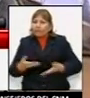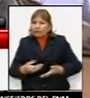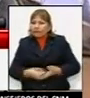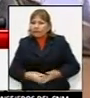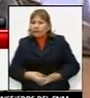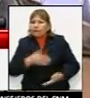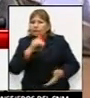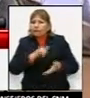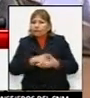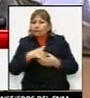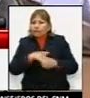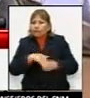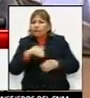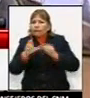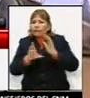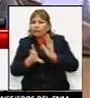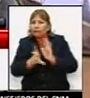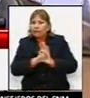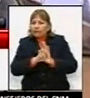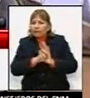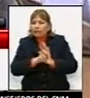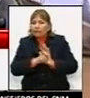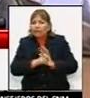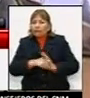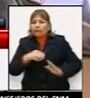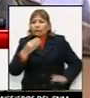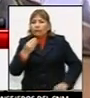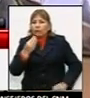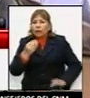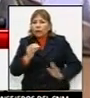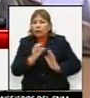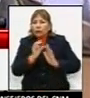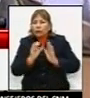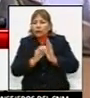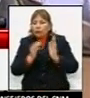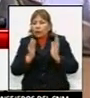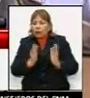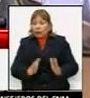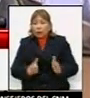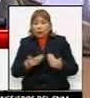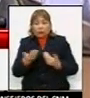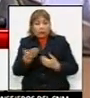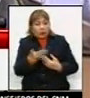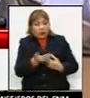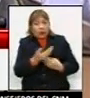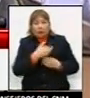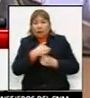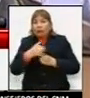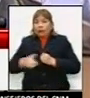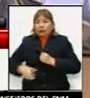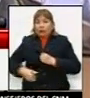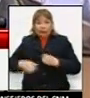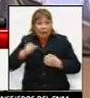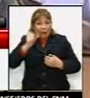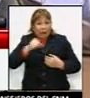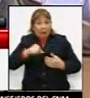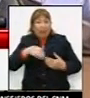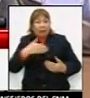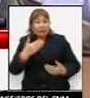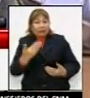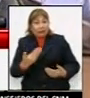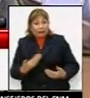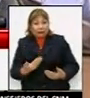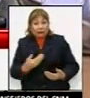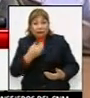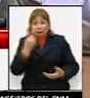la Ley de Organizaciones Políticas, porque congresistas, por su intermedio, señora Presidenta, si es que se aprueba